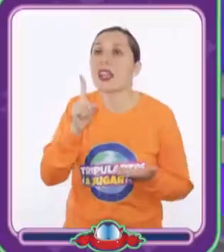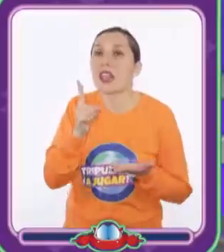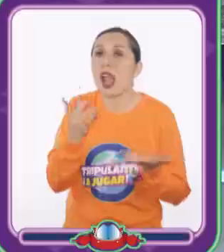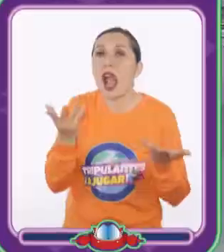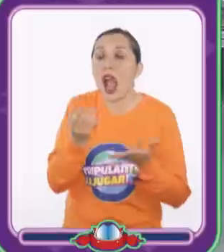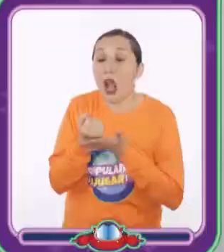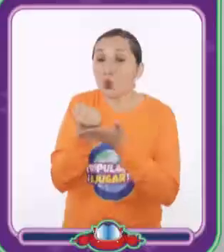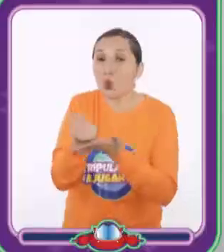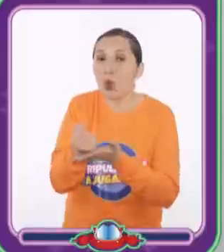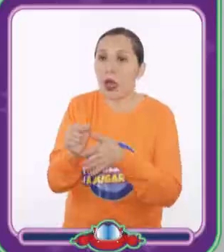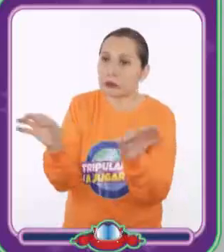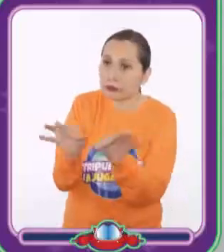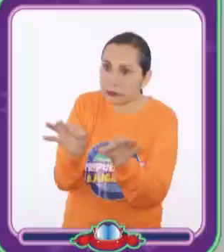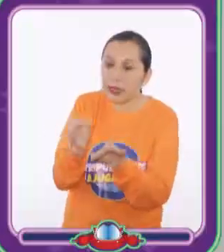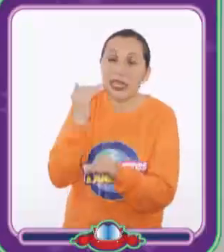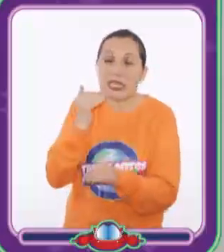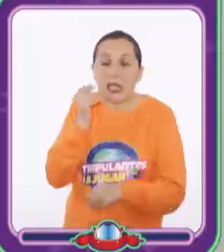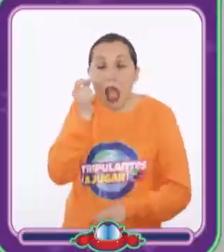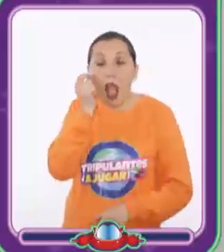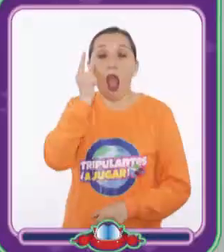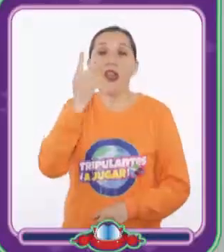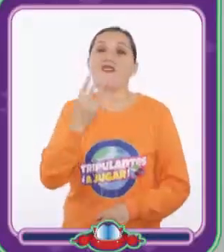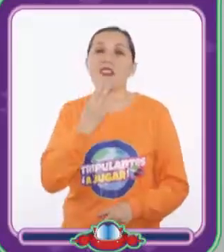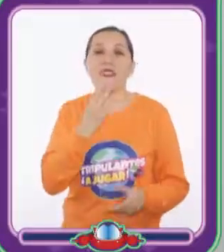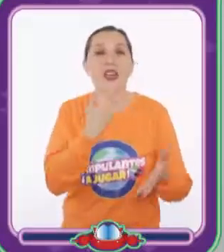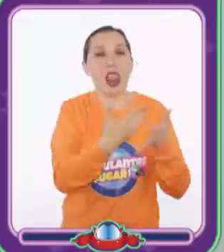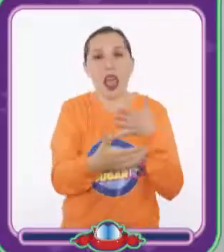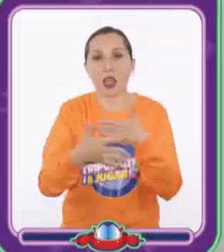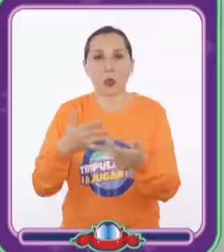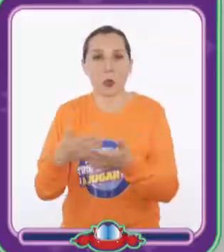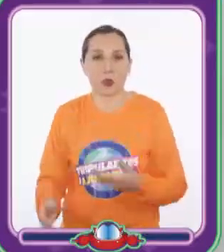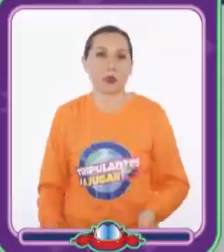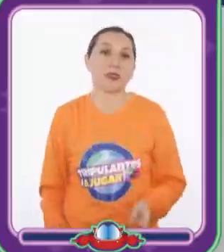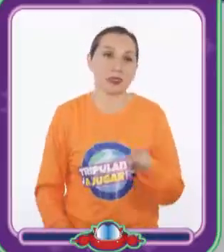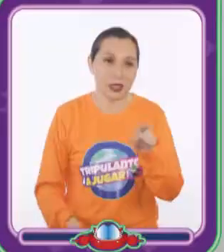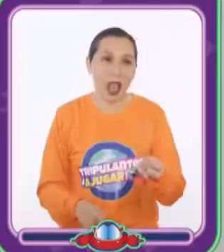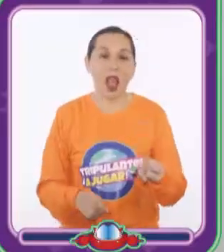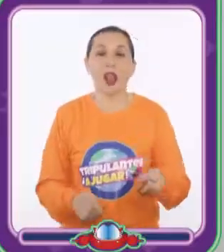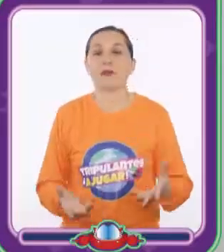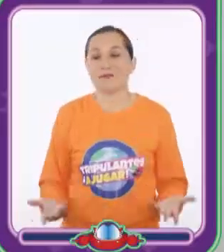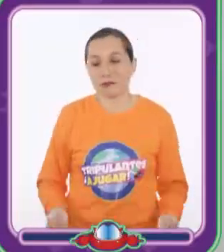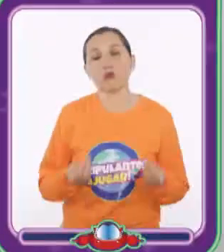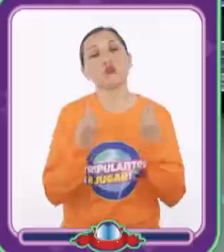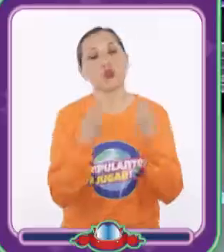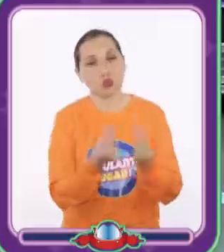ayudar a la niña? ¿A que sepa qué? Que viven en la naturaleza. Muy bien,